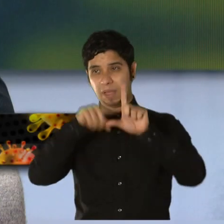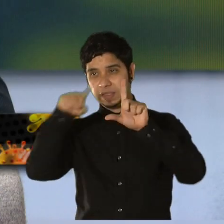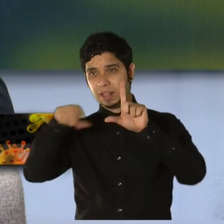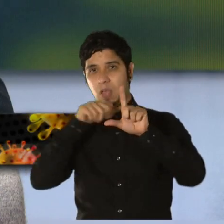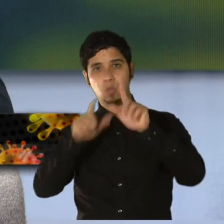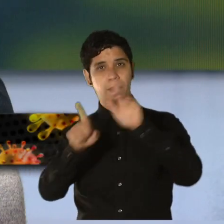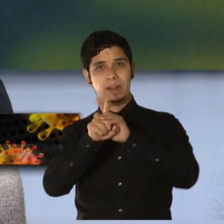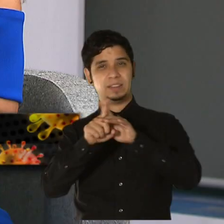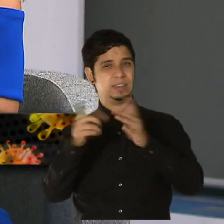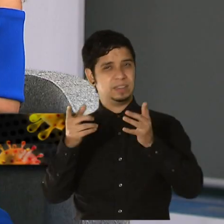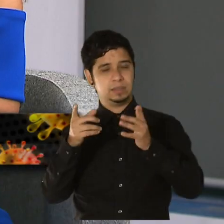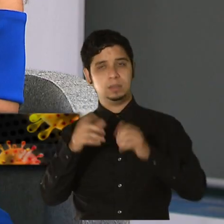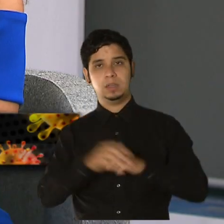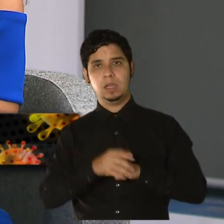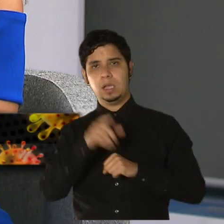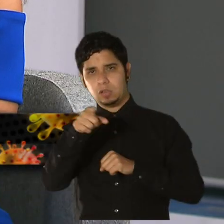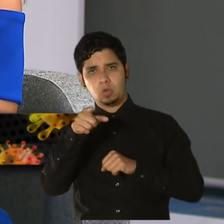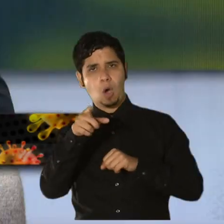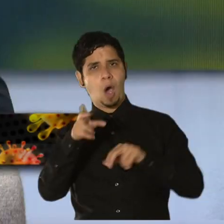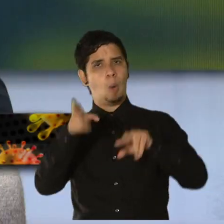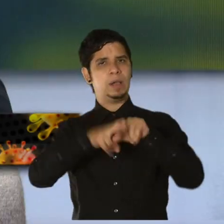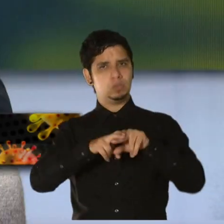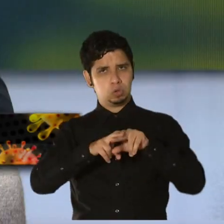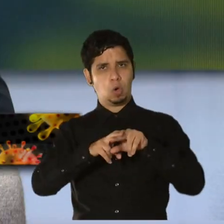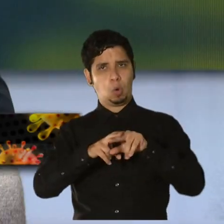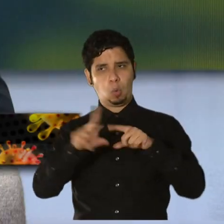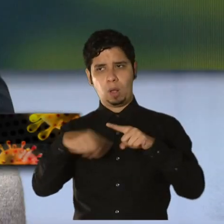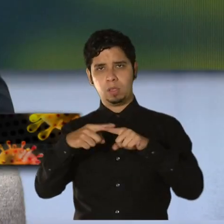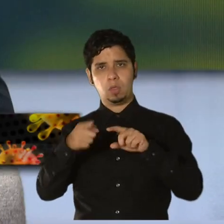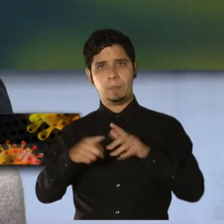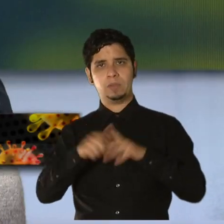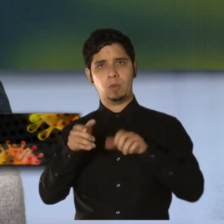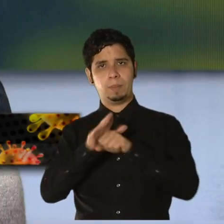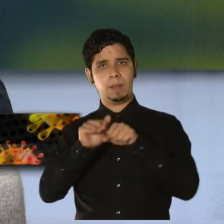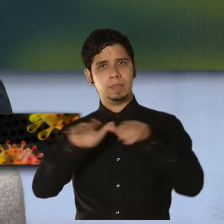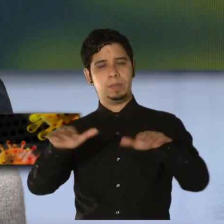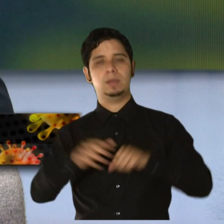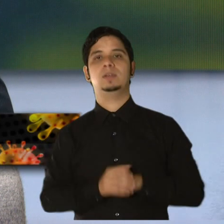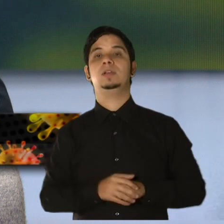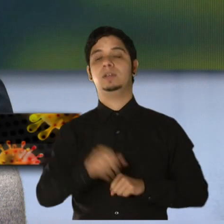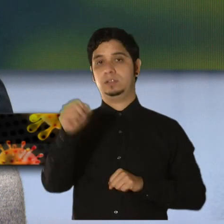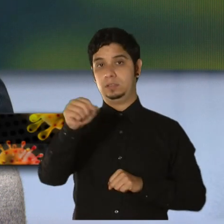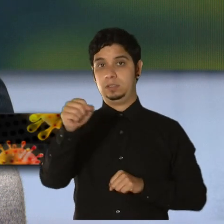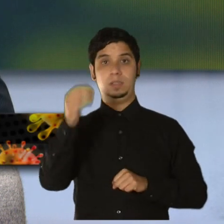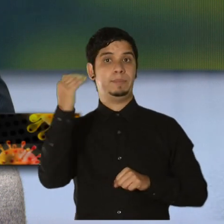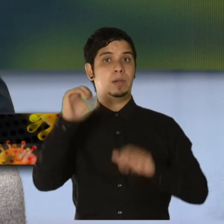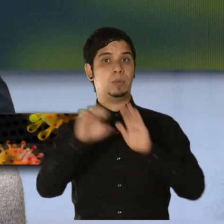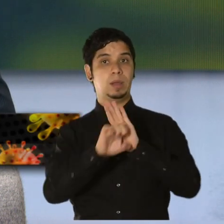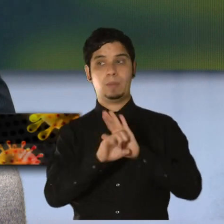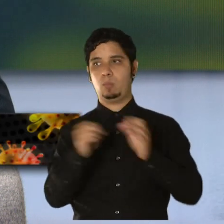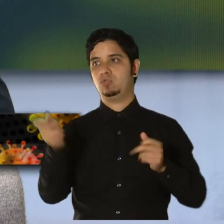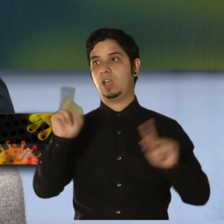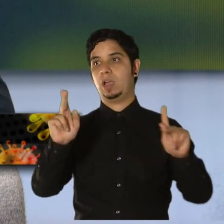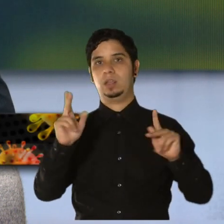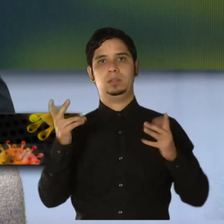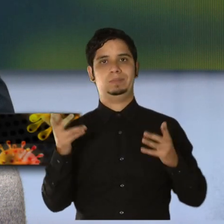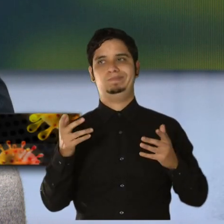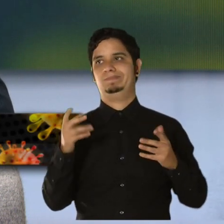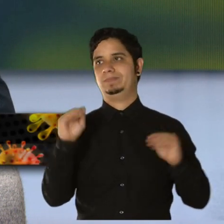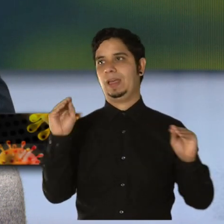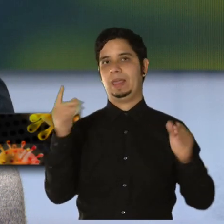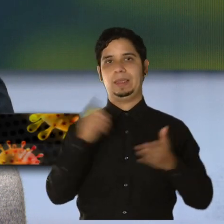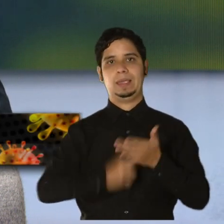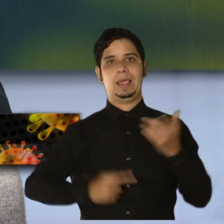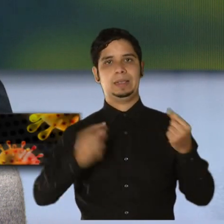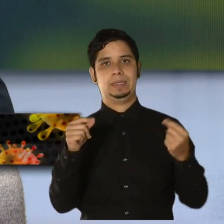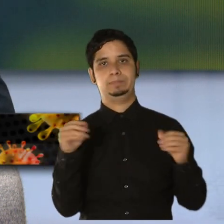eso aumentó desde la pandemia? Aumentó desde la pandemia, primero por el tiempo de ocio que las personas están teniendo, además de hemos